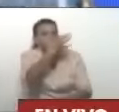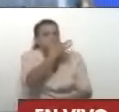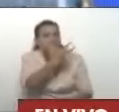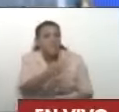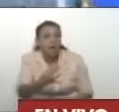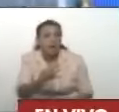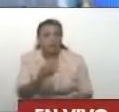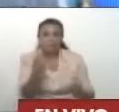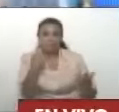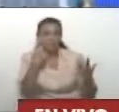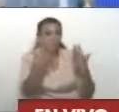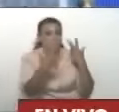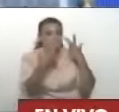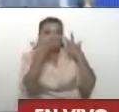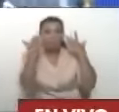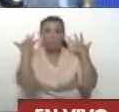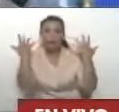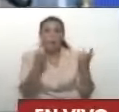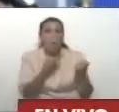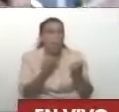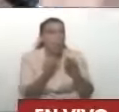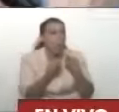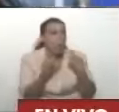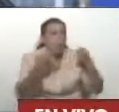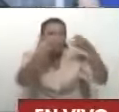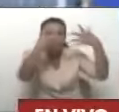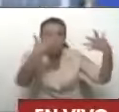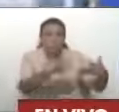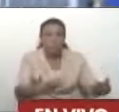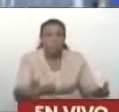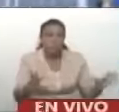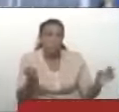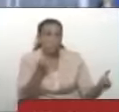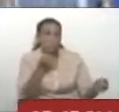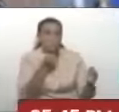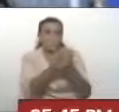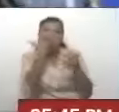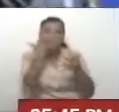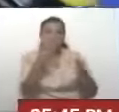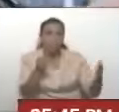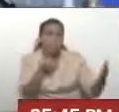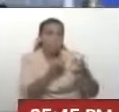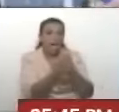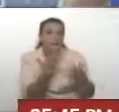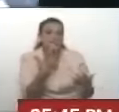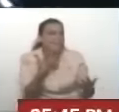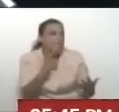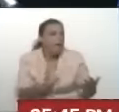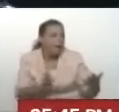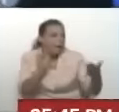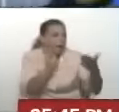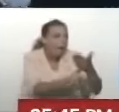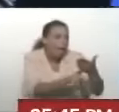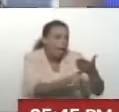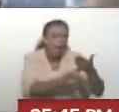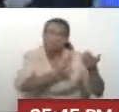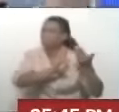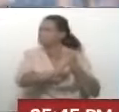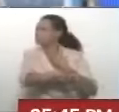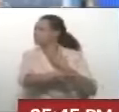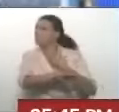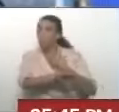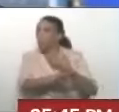las redes tienen una penetración realmente enorme y son realmente atractivas, porque ¿quién se resiste realmente a un